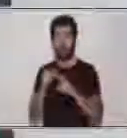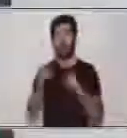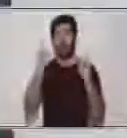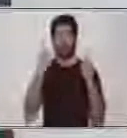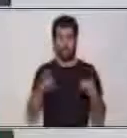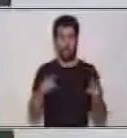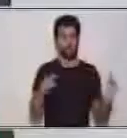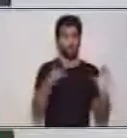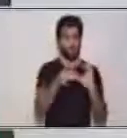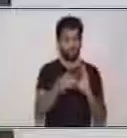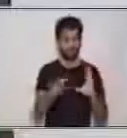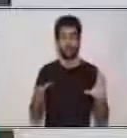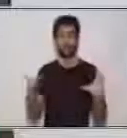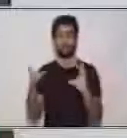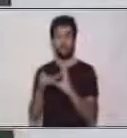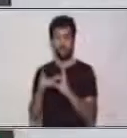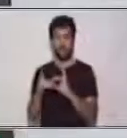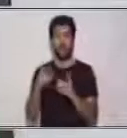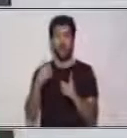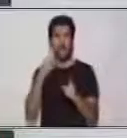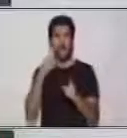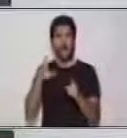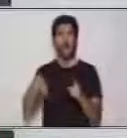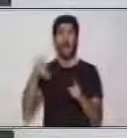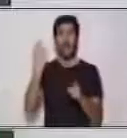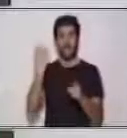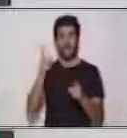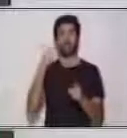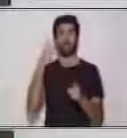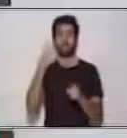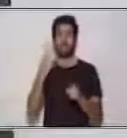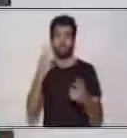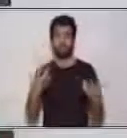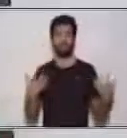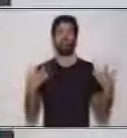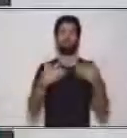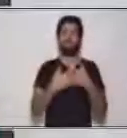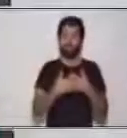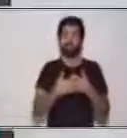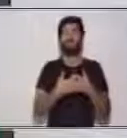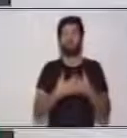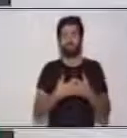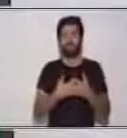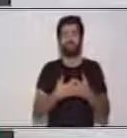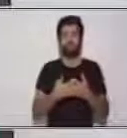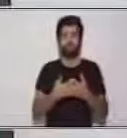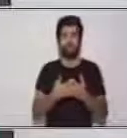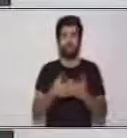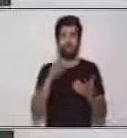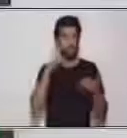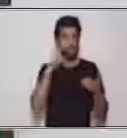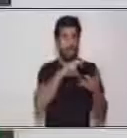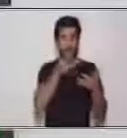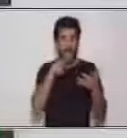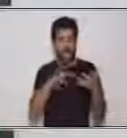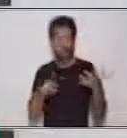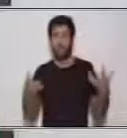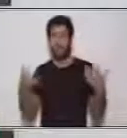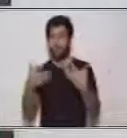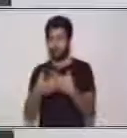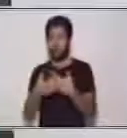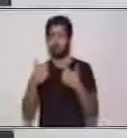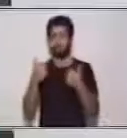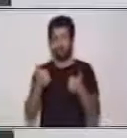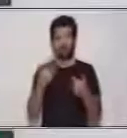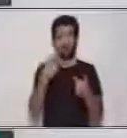o características de otras, o sea, que deben de tener coincidencia en redacción, en